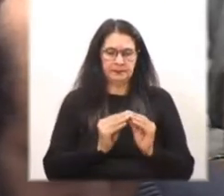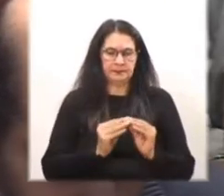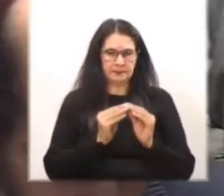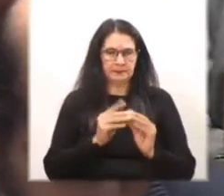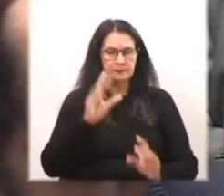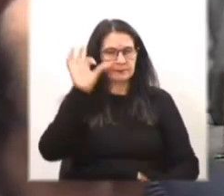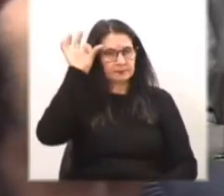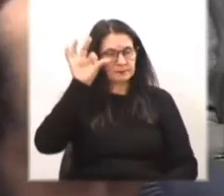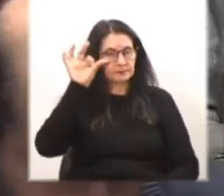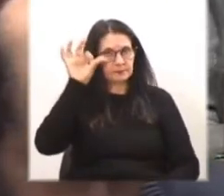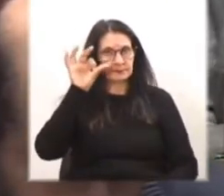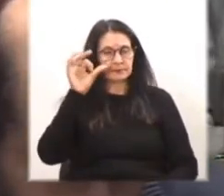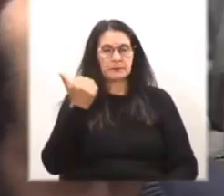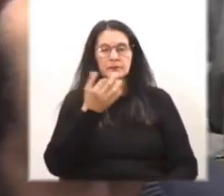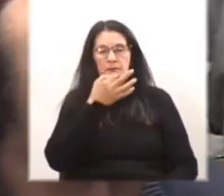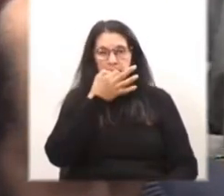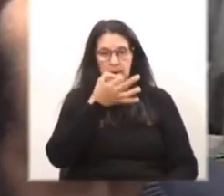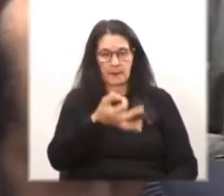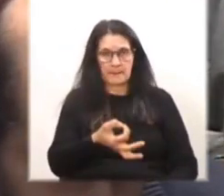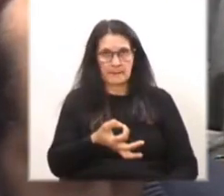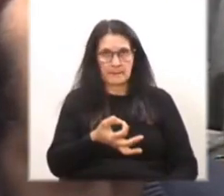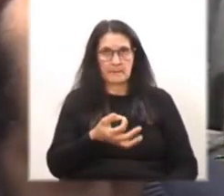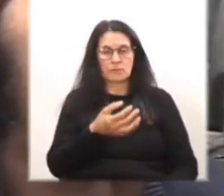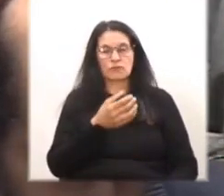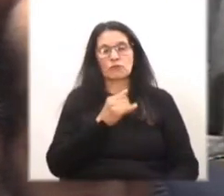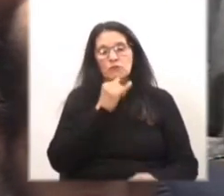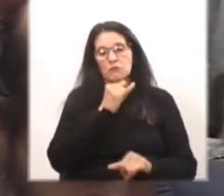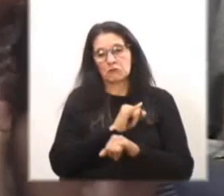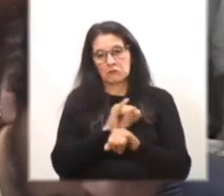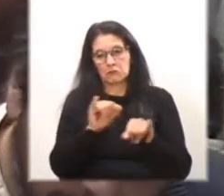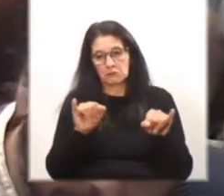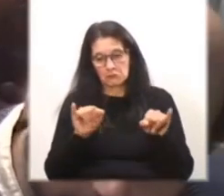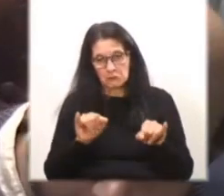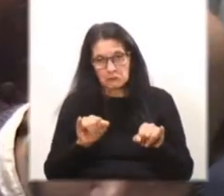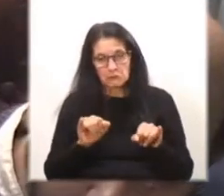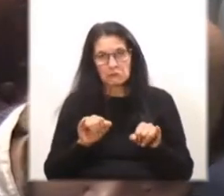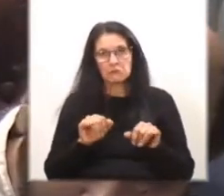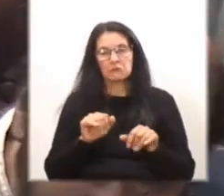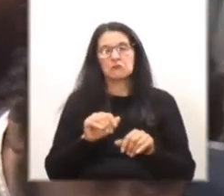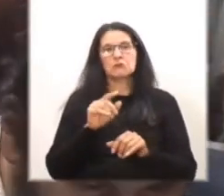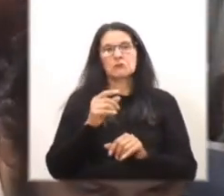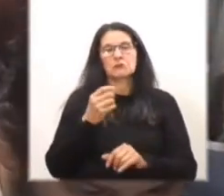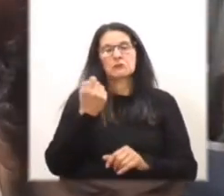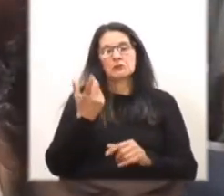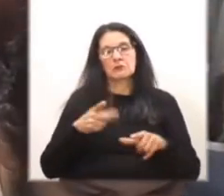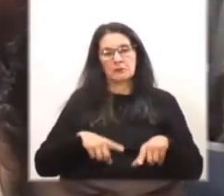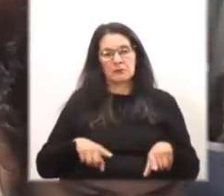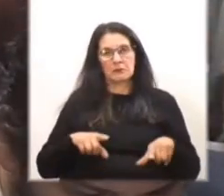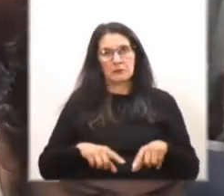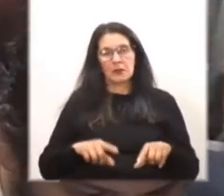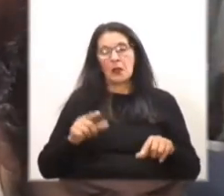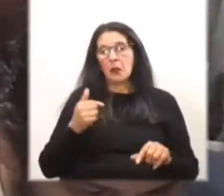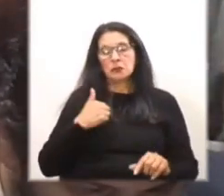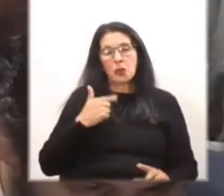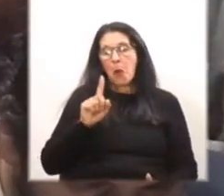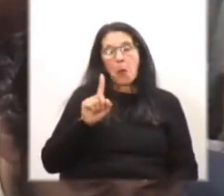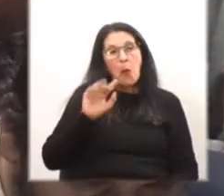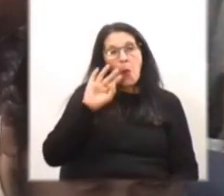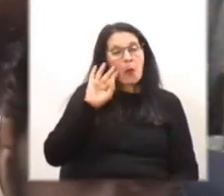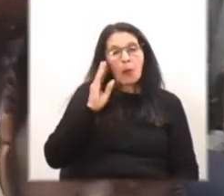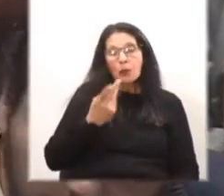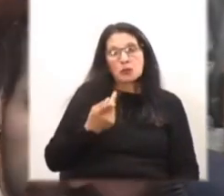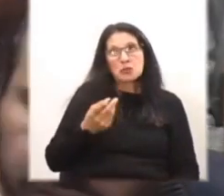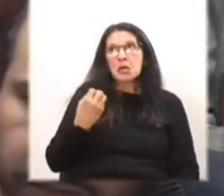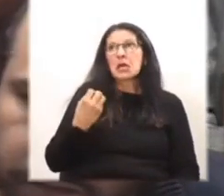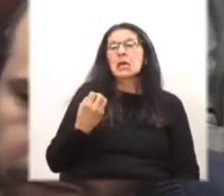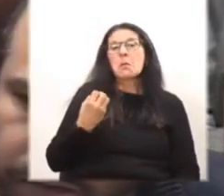Senado, dijo, transmitió, en palabras del señor canciller, desconocer lo que